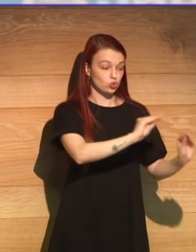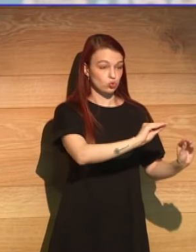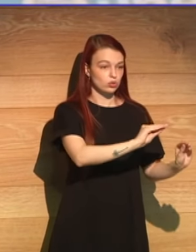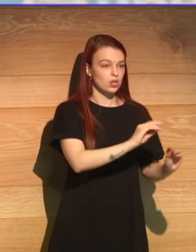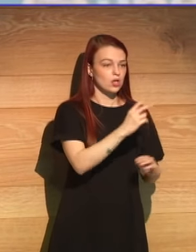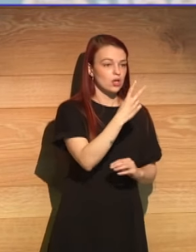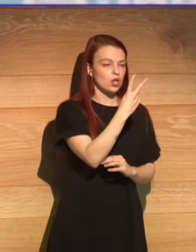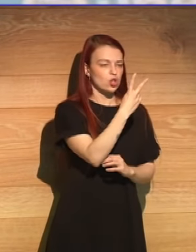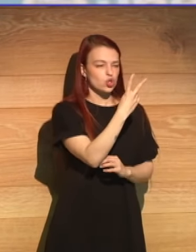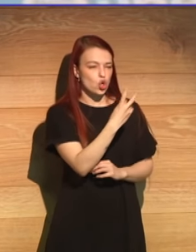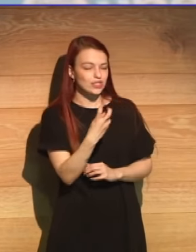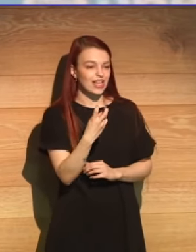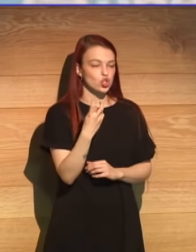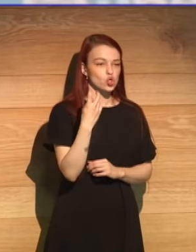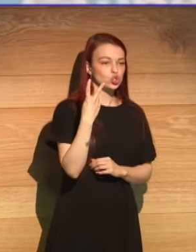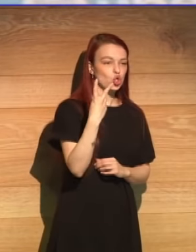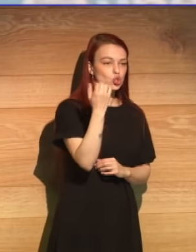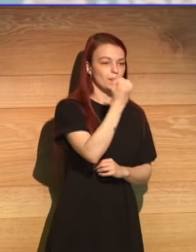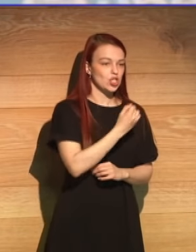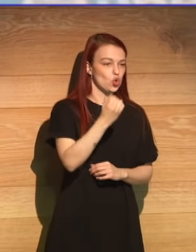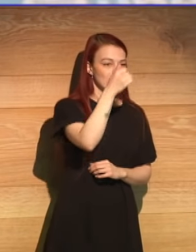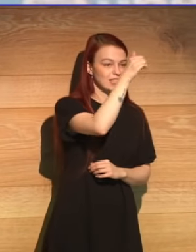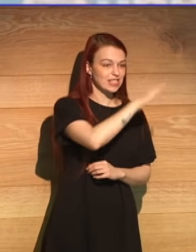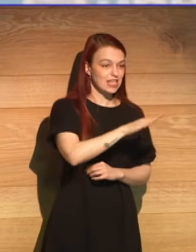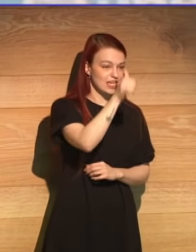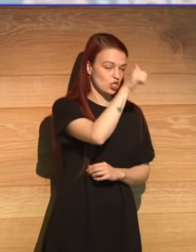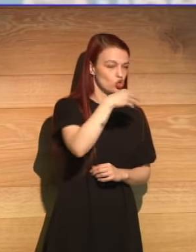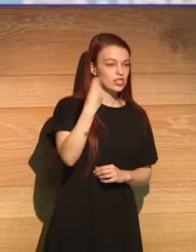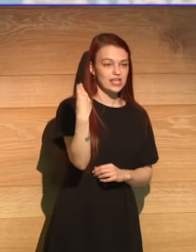202 millones de niños y adolescentes